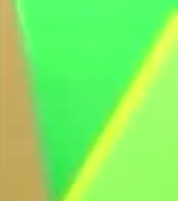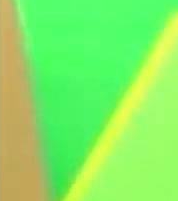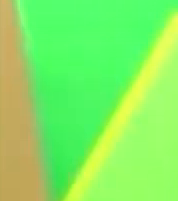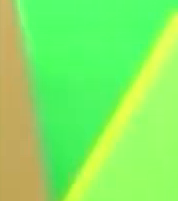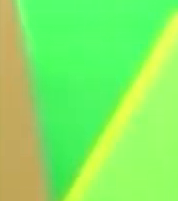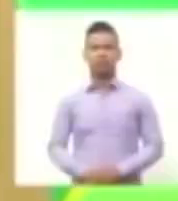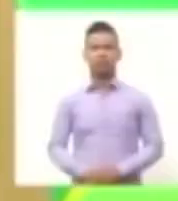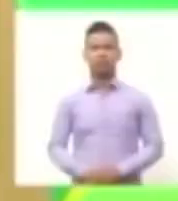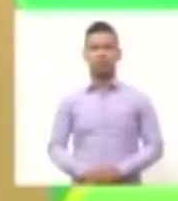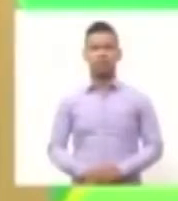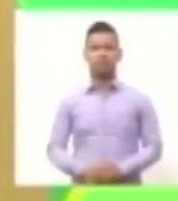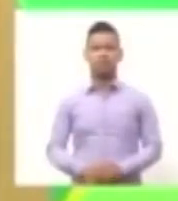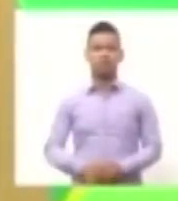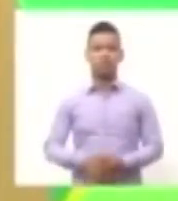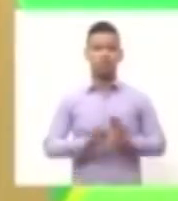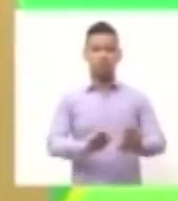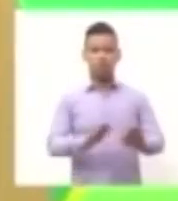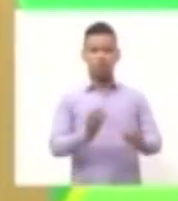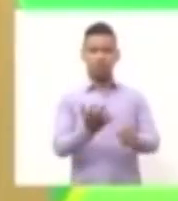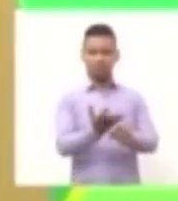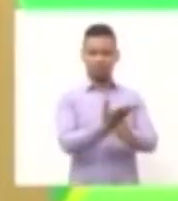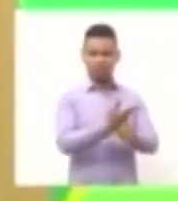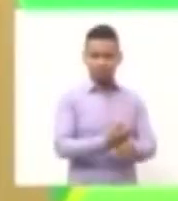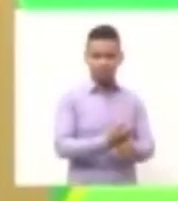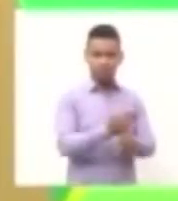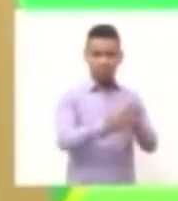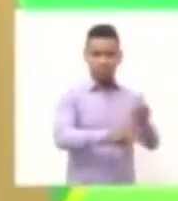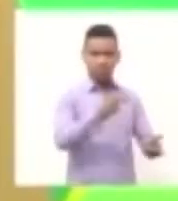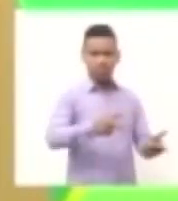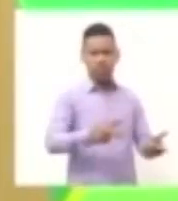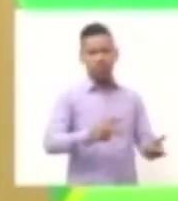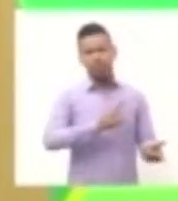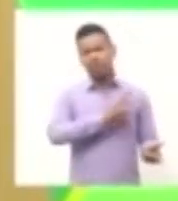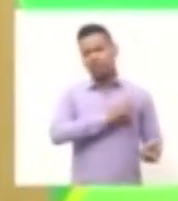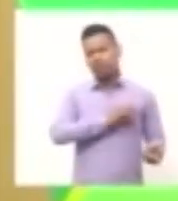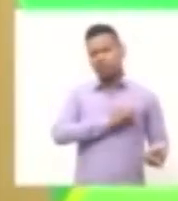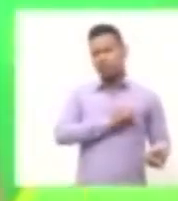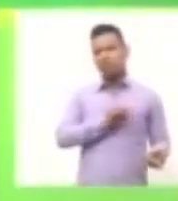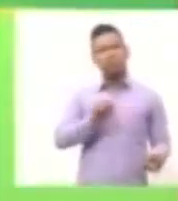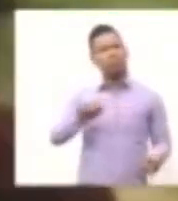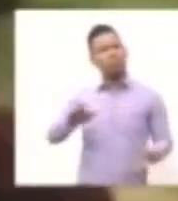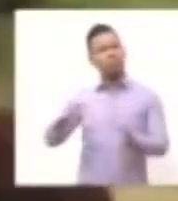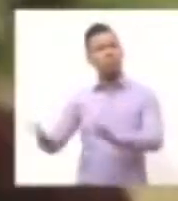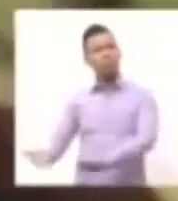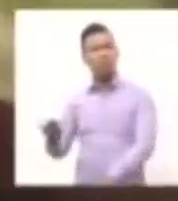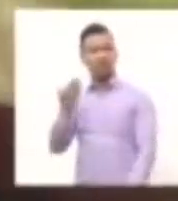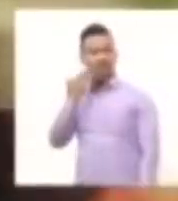Y el mundo artístico está de luto con la muerte de la cantante brasileña Loalwa Brás.